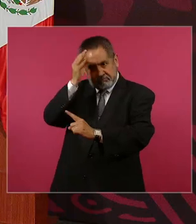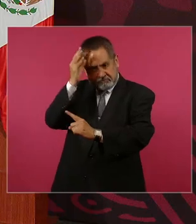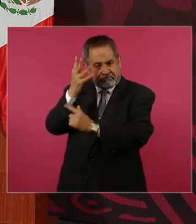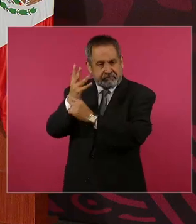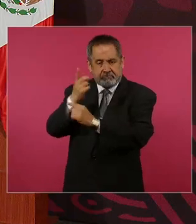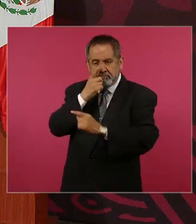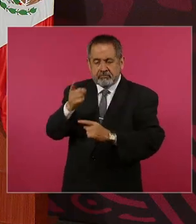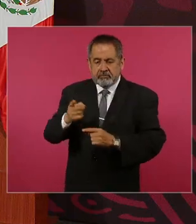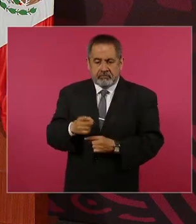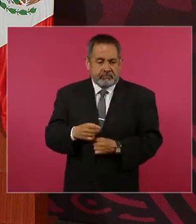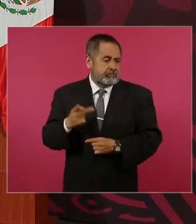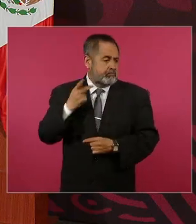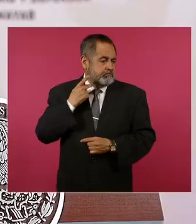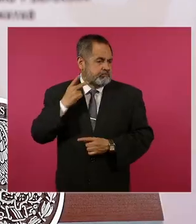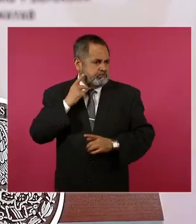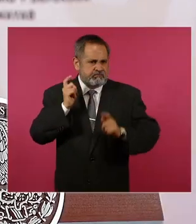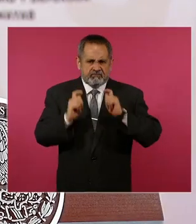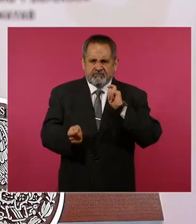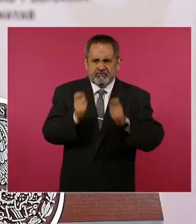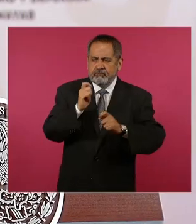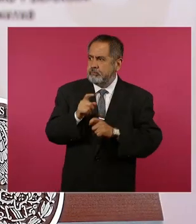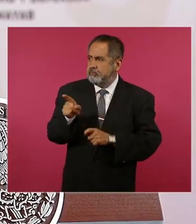es hacer historia.